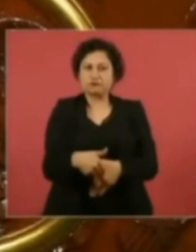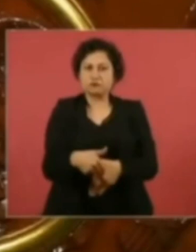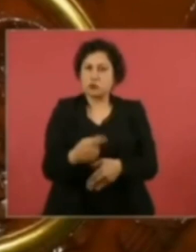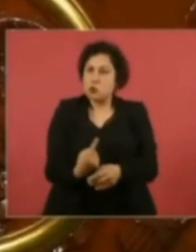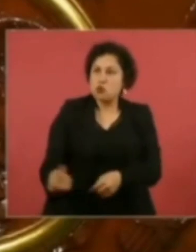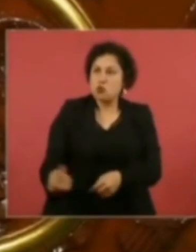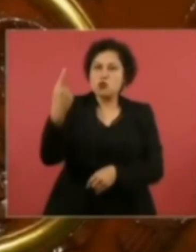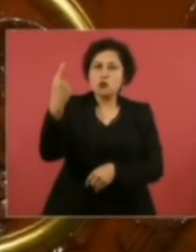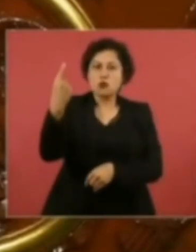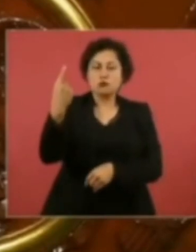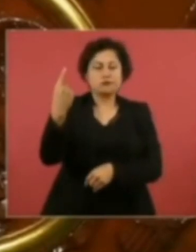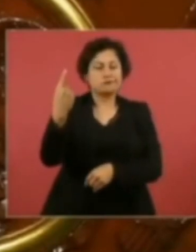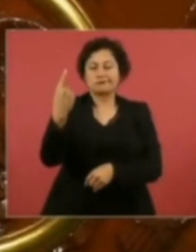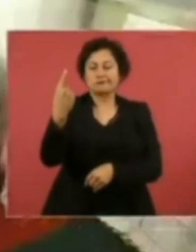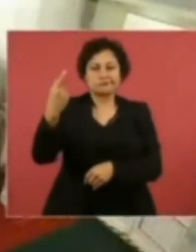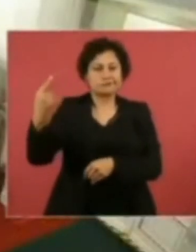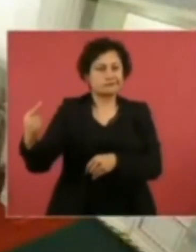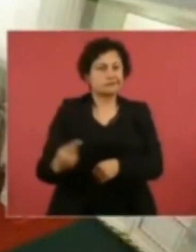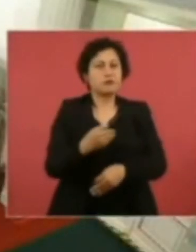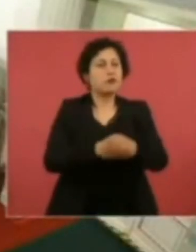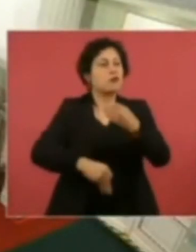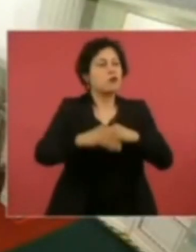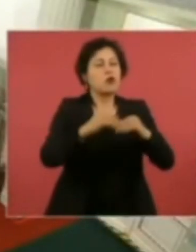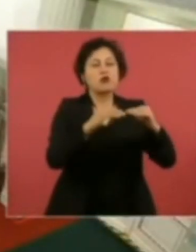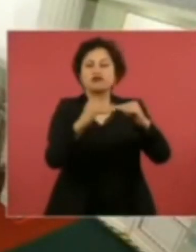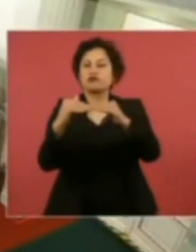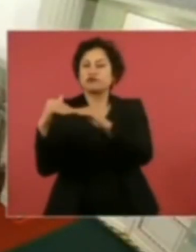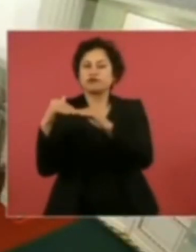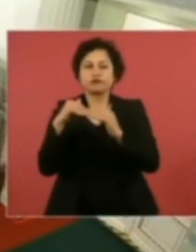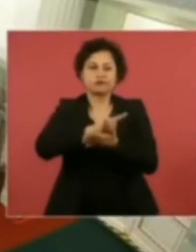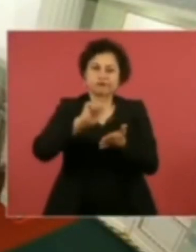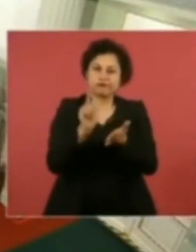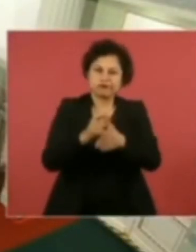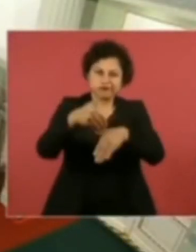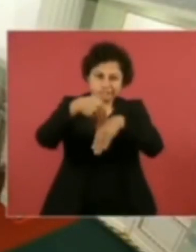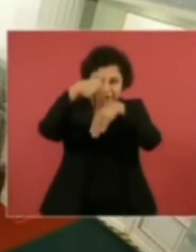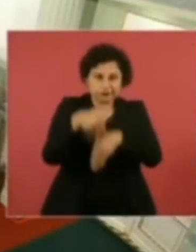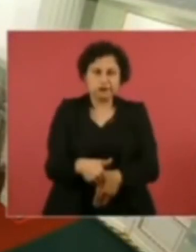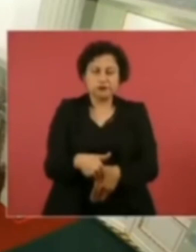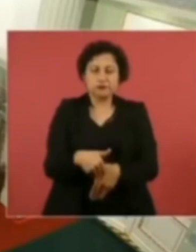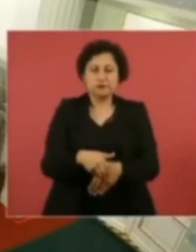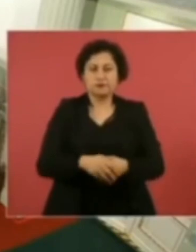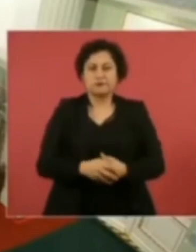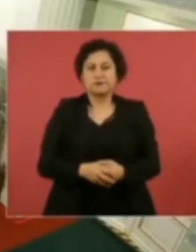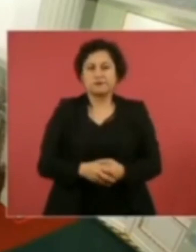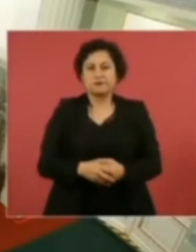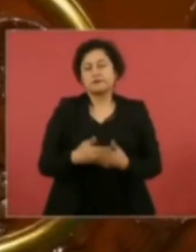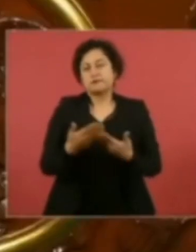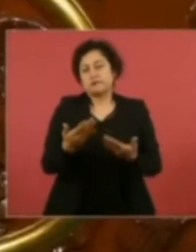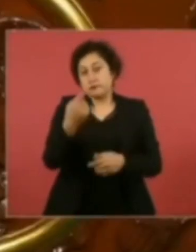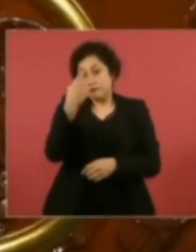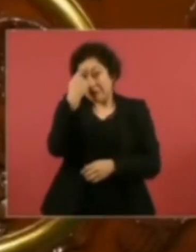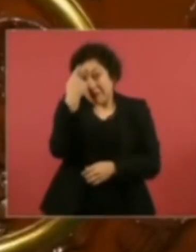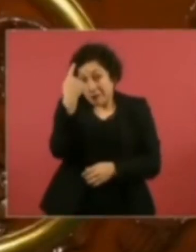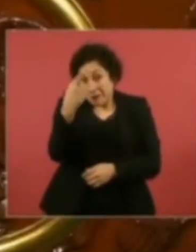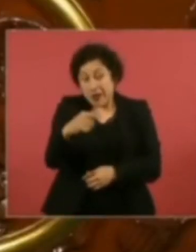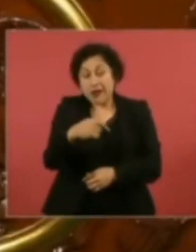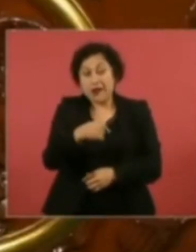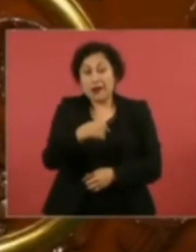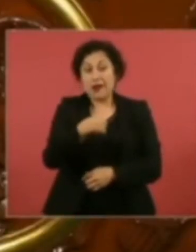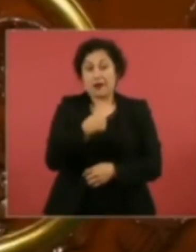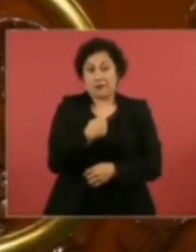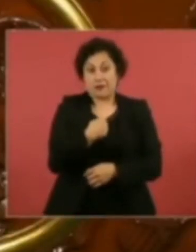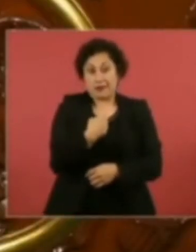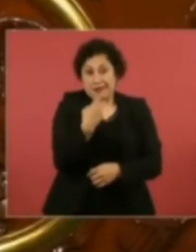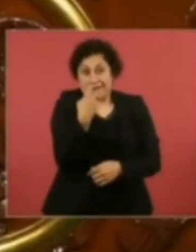de una reforma constitucional y para hacer un llamado a no voten por un partido, por un